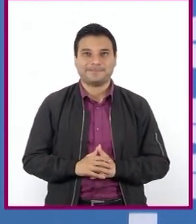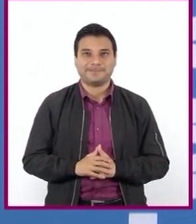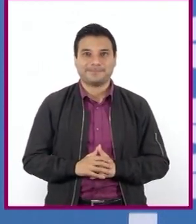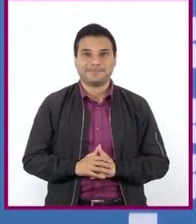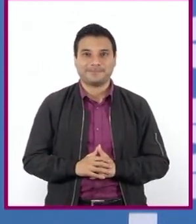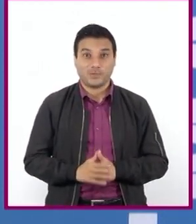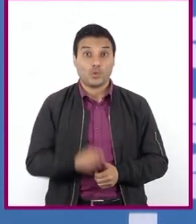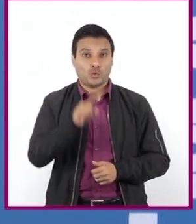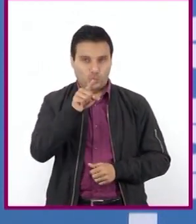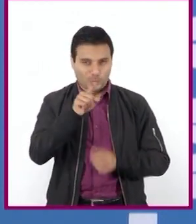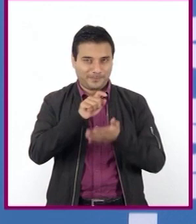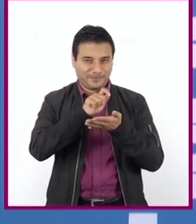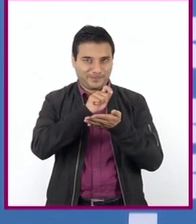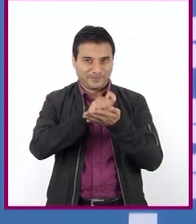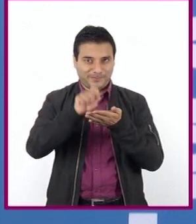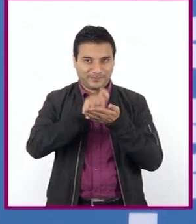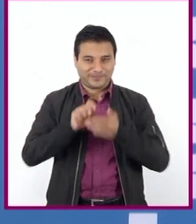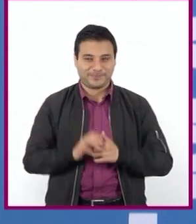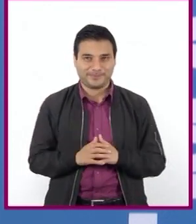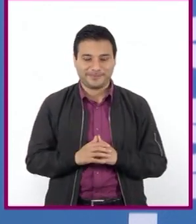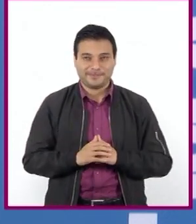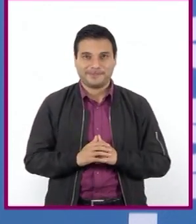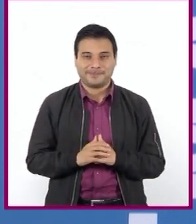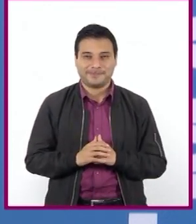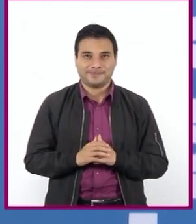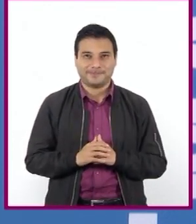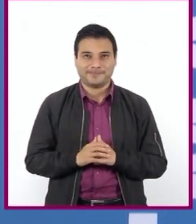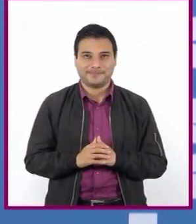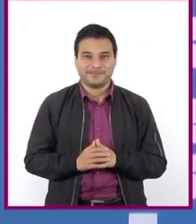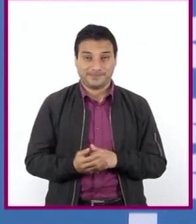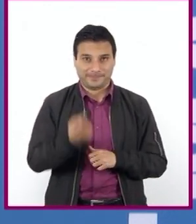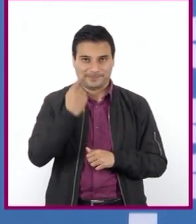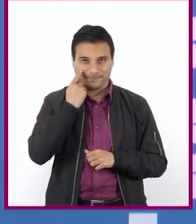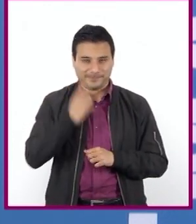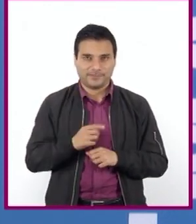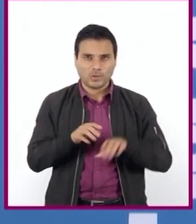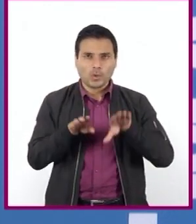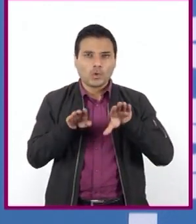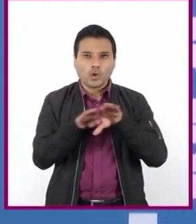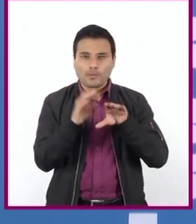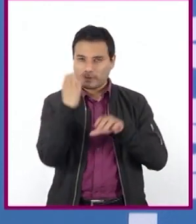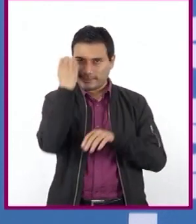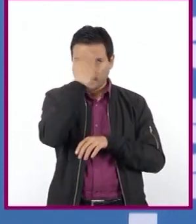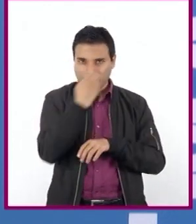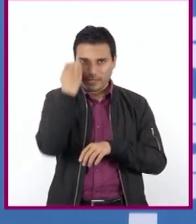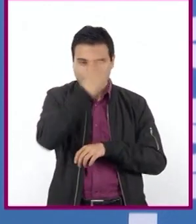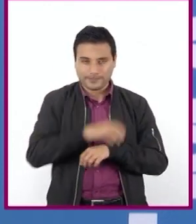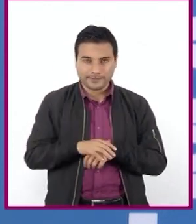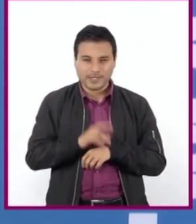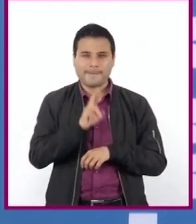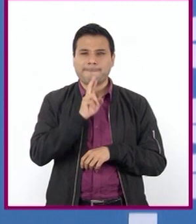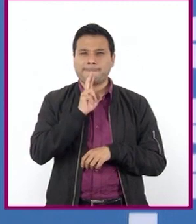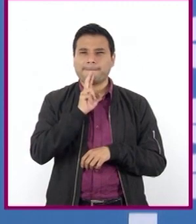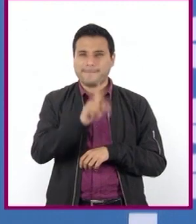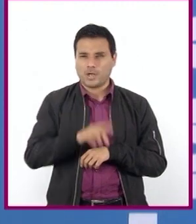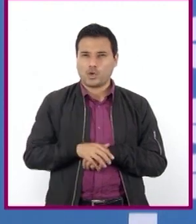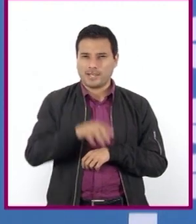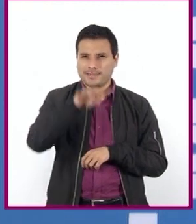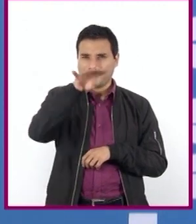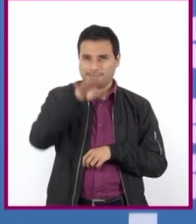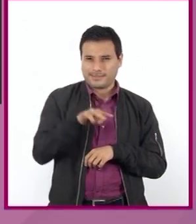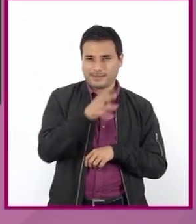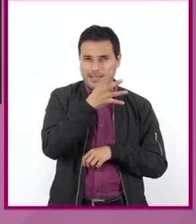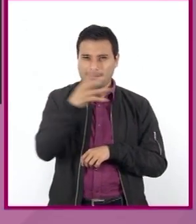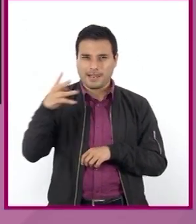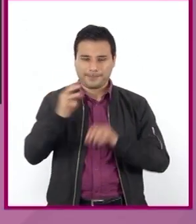Resuelvan con nosotros la situación. Para apoyar nuestro análisis, es conveniente construir una tabla de